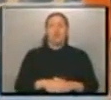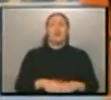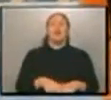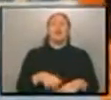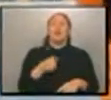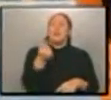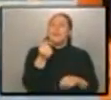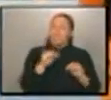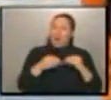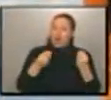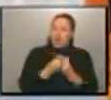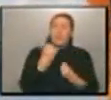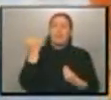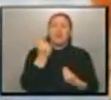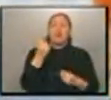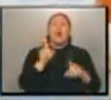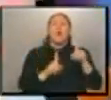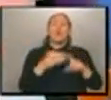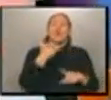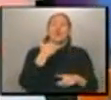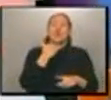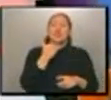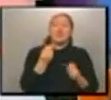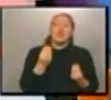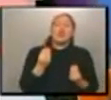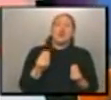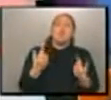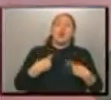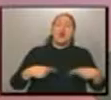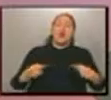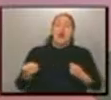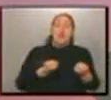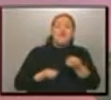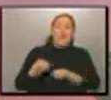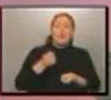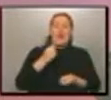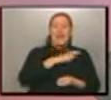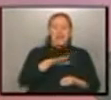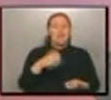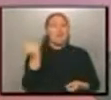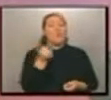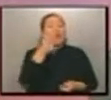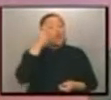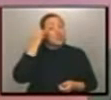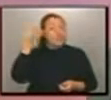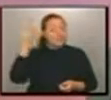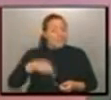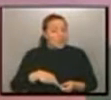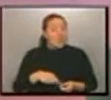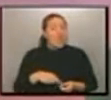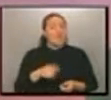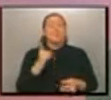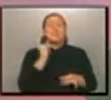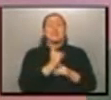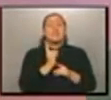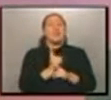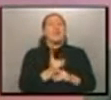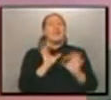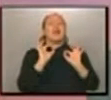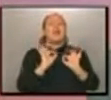es un cálculo que está elaborando el Instituto de Estudios Económicos de la Sociedad Rural Argentina, informe que va a dar a conocer en pocas